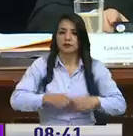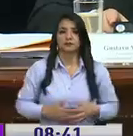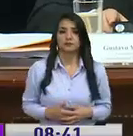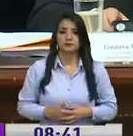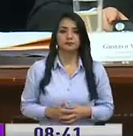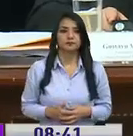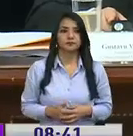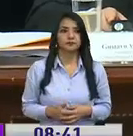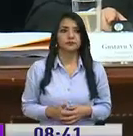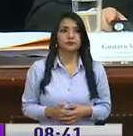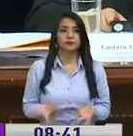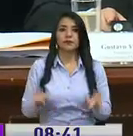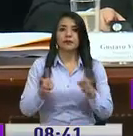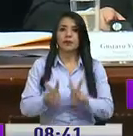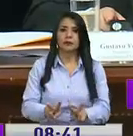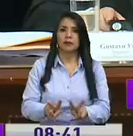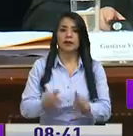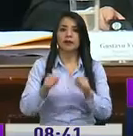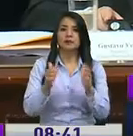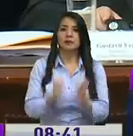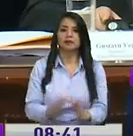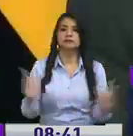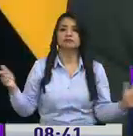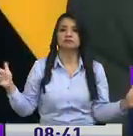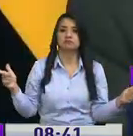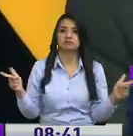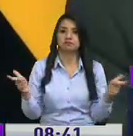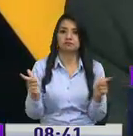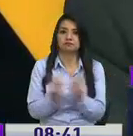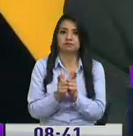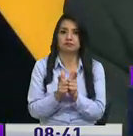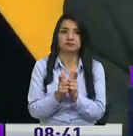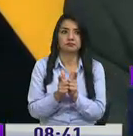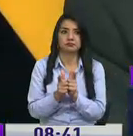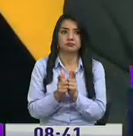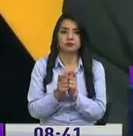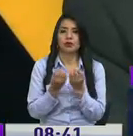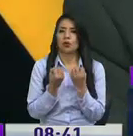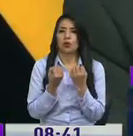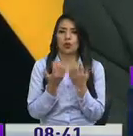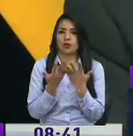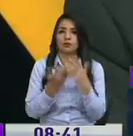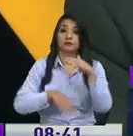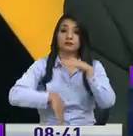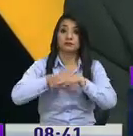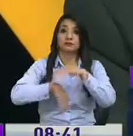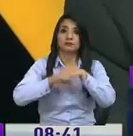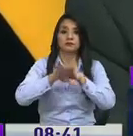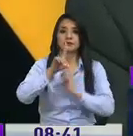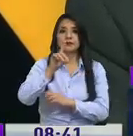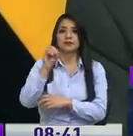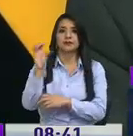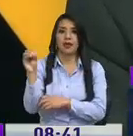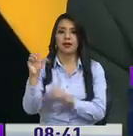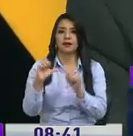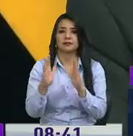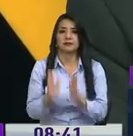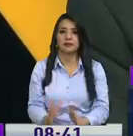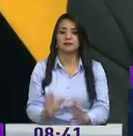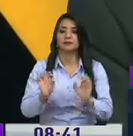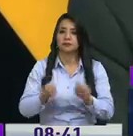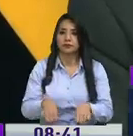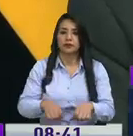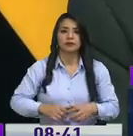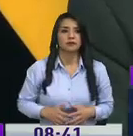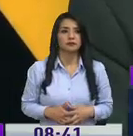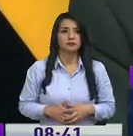También le apuntan a la reducción de asambleístas. Se reduzca a un número máximo de 100 asambleístas. Esto no